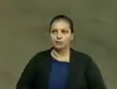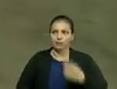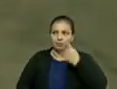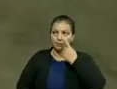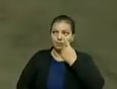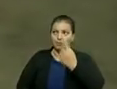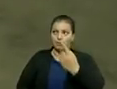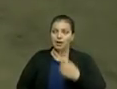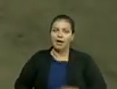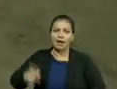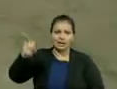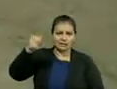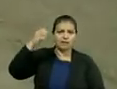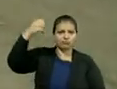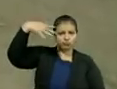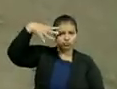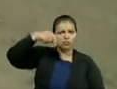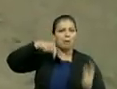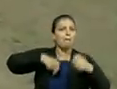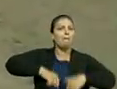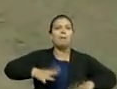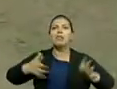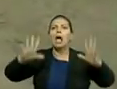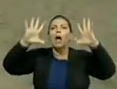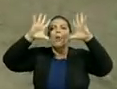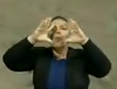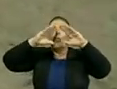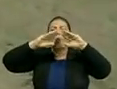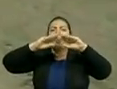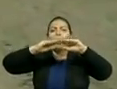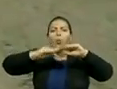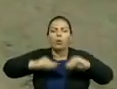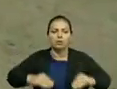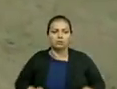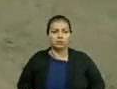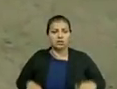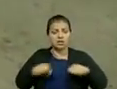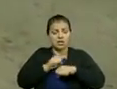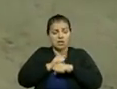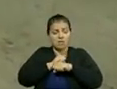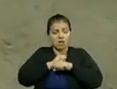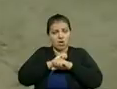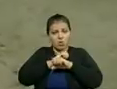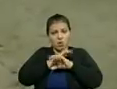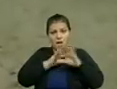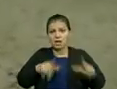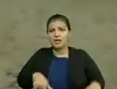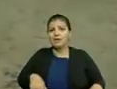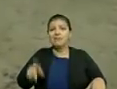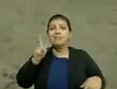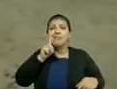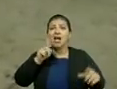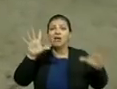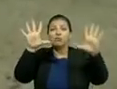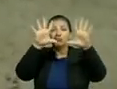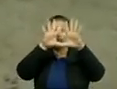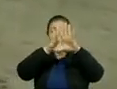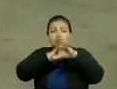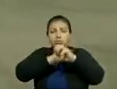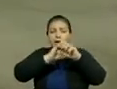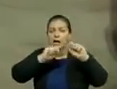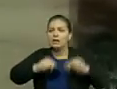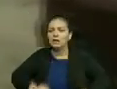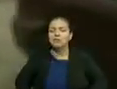allá hay luz, acá no hay nada de luz. En la madrugada son muy oscuros, no hay ni siquiera una luminaria. Nada, no hay luminaria, no hay señalética, no hay nada. Entonces